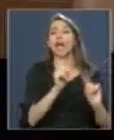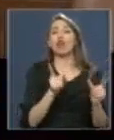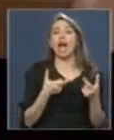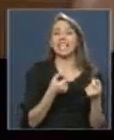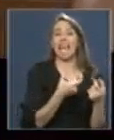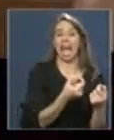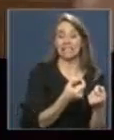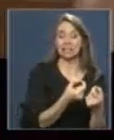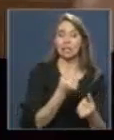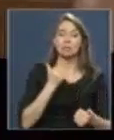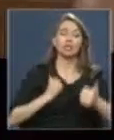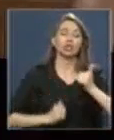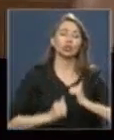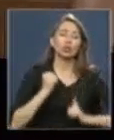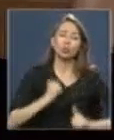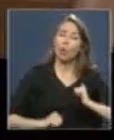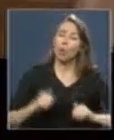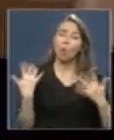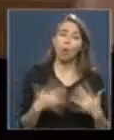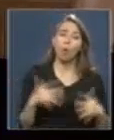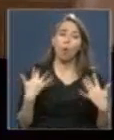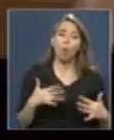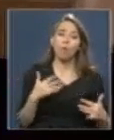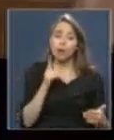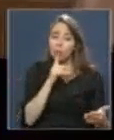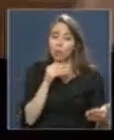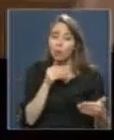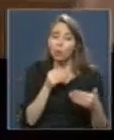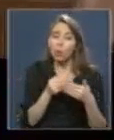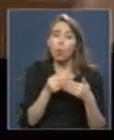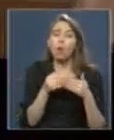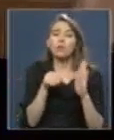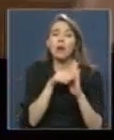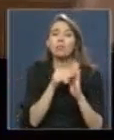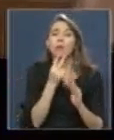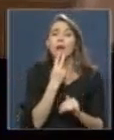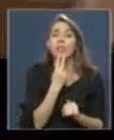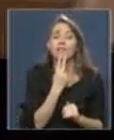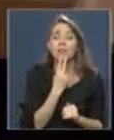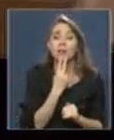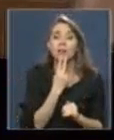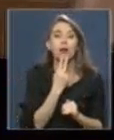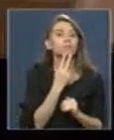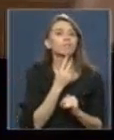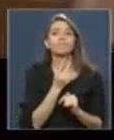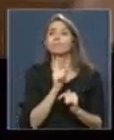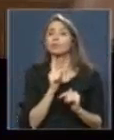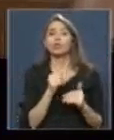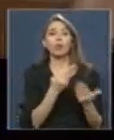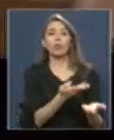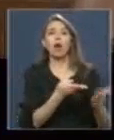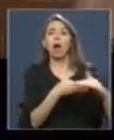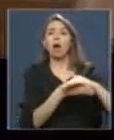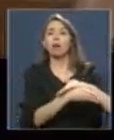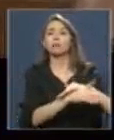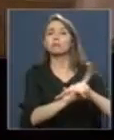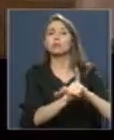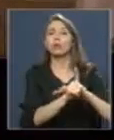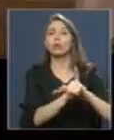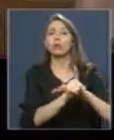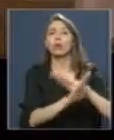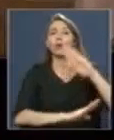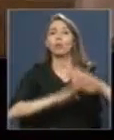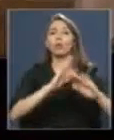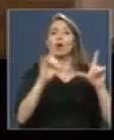un sufrimiento extremo en la última etapa. Y sin embargo, no tienen acceso a los cuidados paliativos. Entonces,